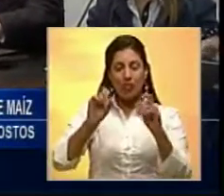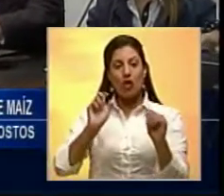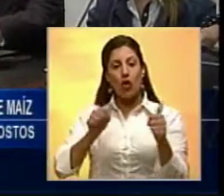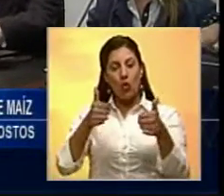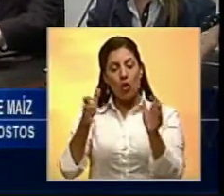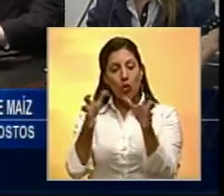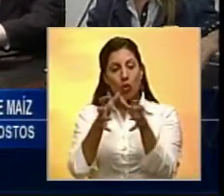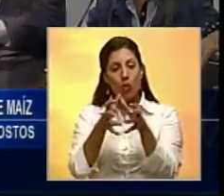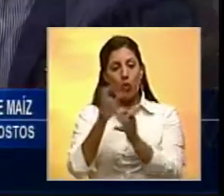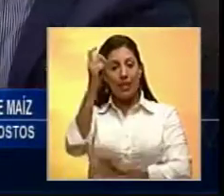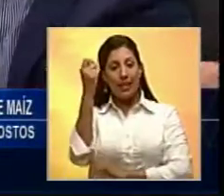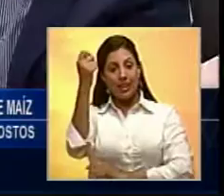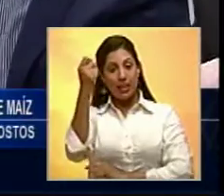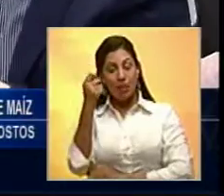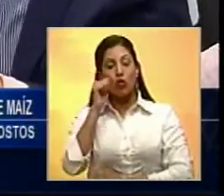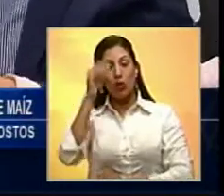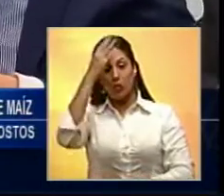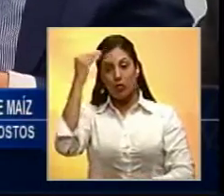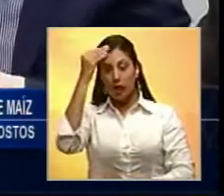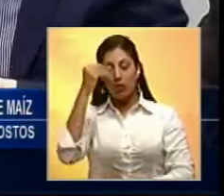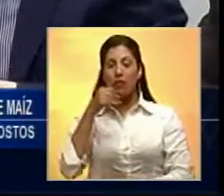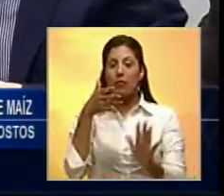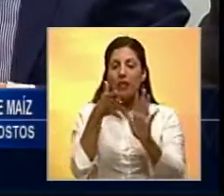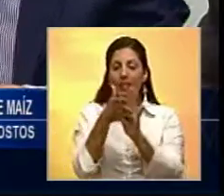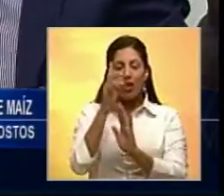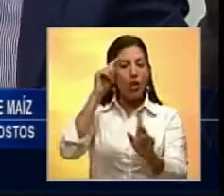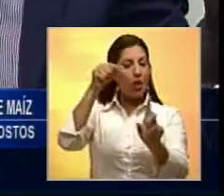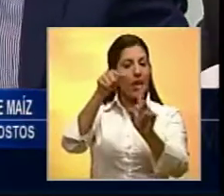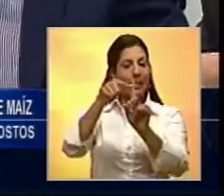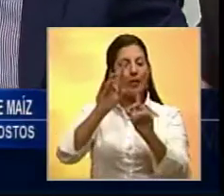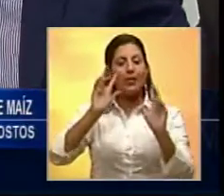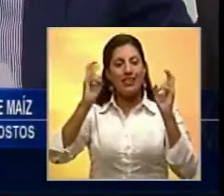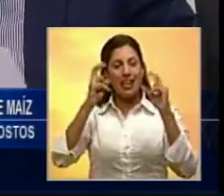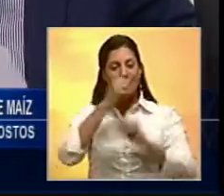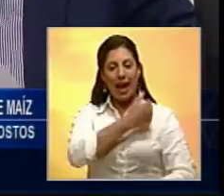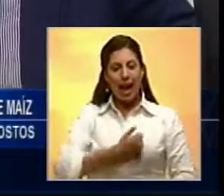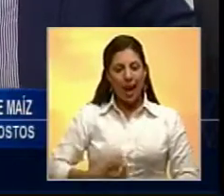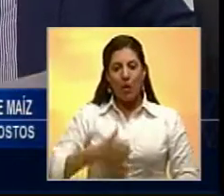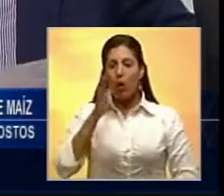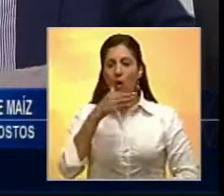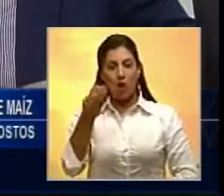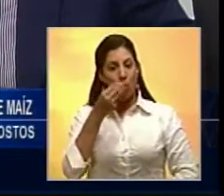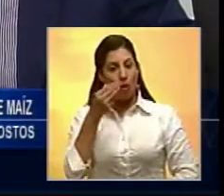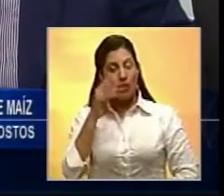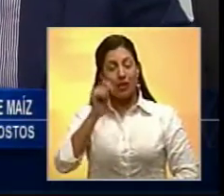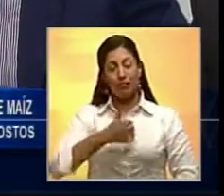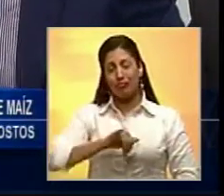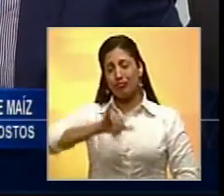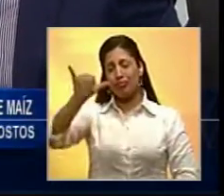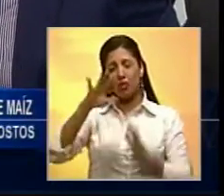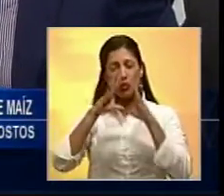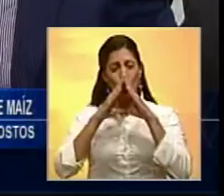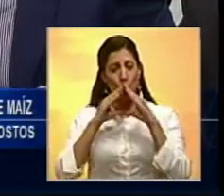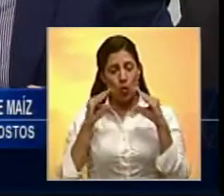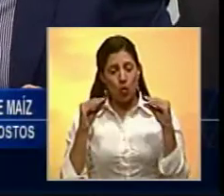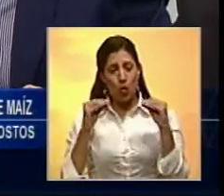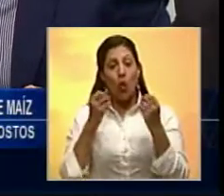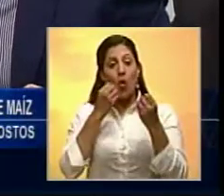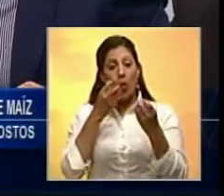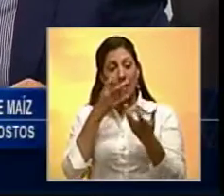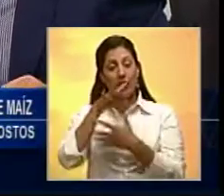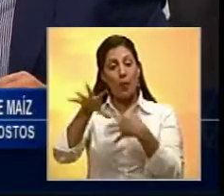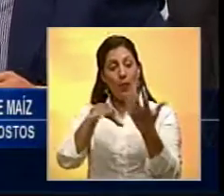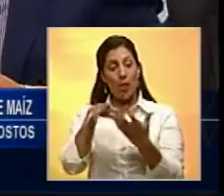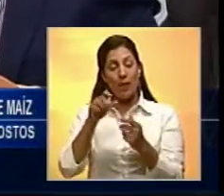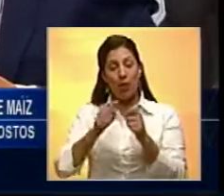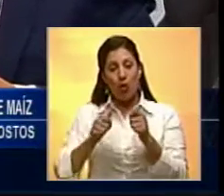el sector, el diputado Carlos Paparoni informó que el objetivo es abordar el hambre, la escasez y el alto costo de la vida. Detalló que la crisis